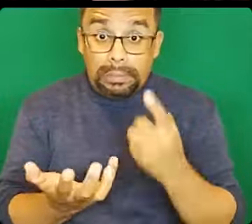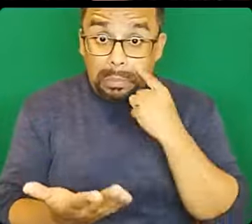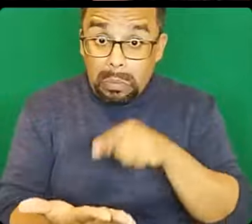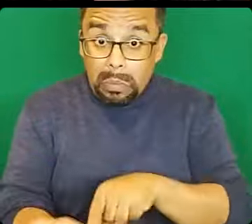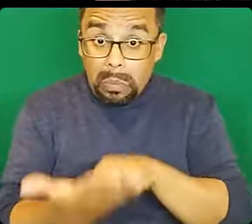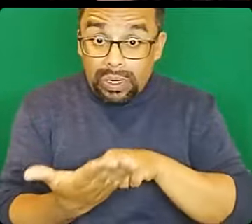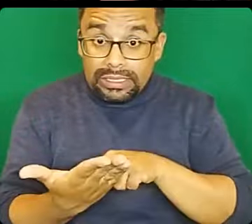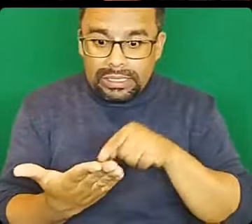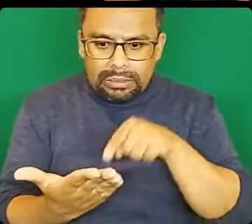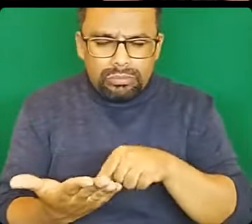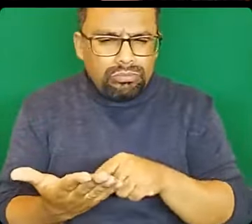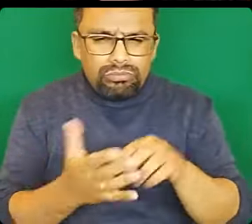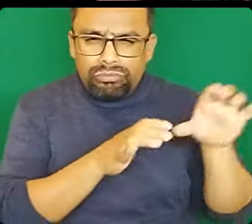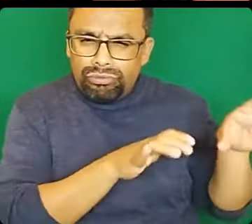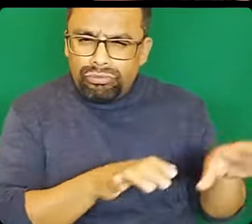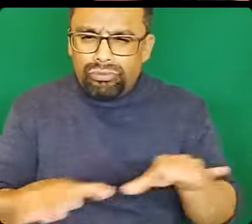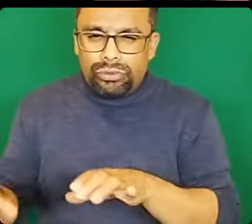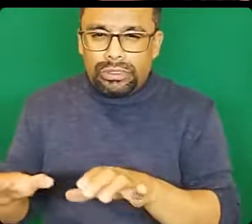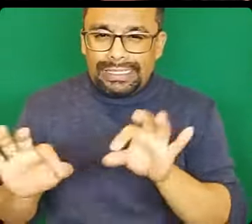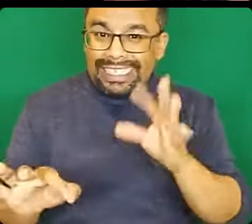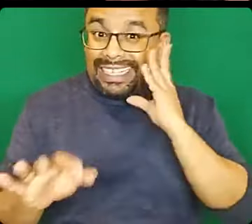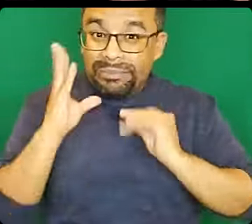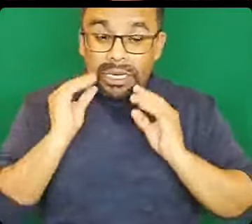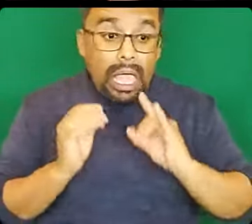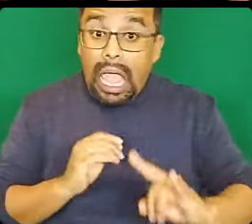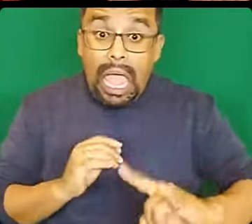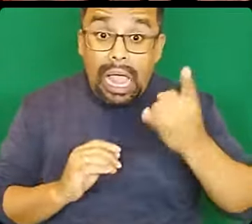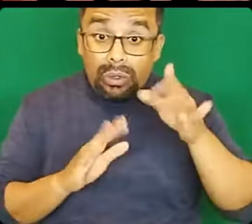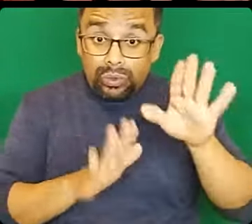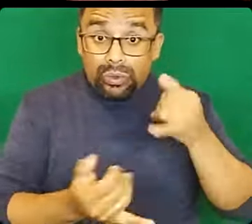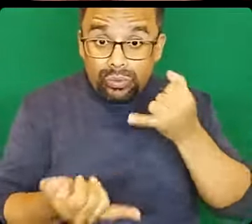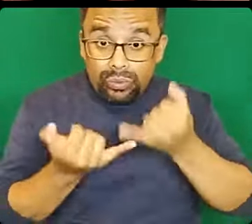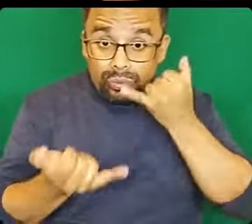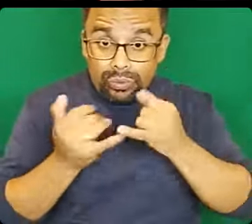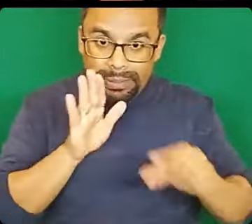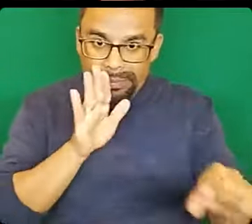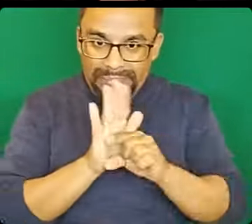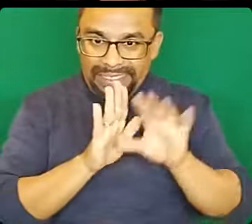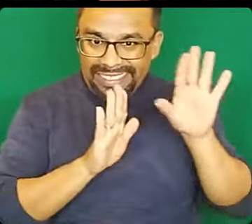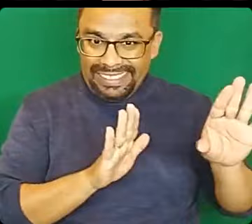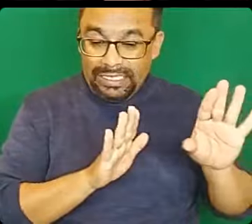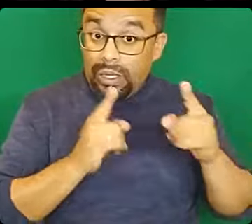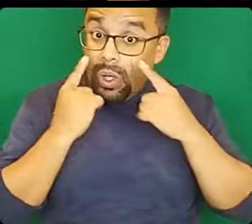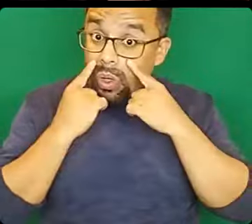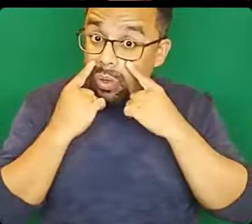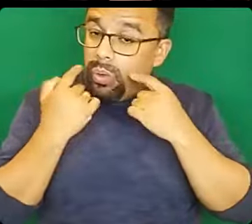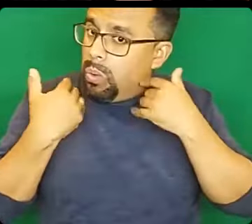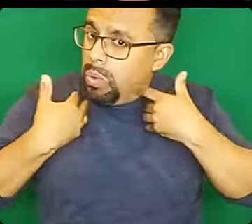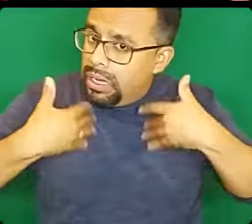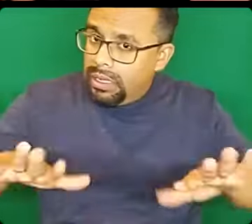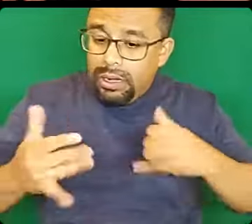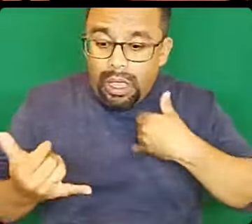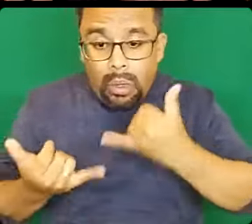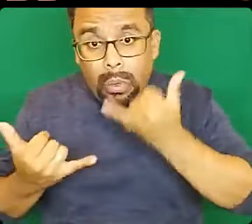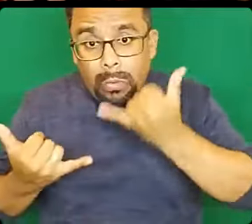experiencia, una historia divina con cualquier producto Monticello. Ojo, cualquier producto, no tiene que ser la pasta.